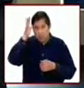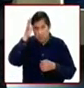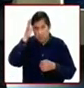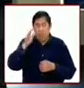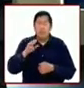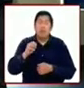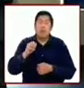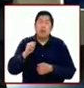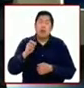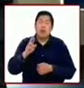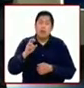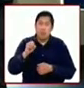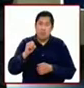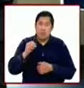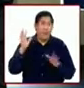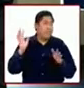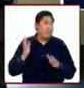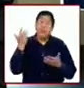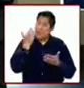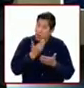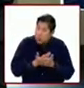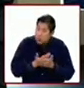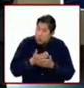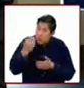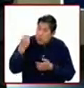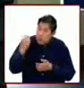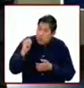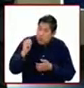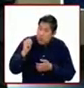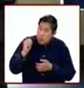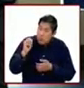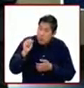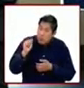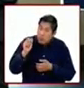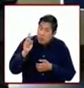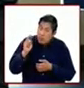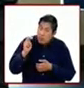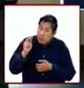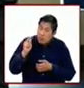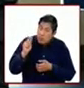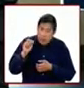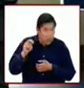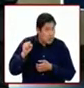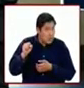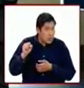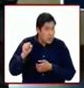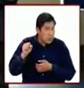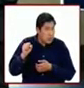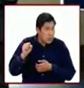Y la pregunta, Carlos, buenas noches. ¿Llegó Marcelo Martins ya a la ciudad de Santa Cruz?